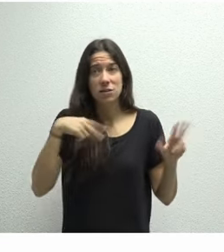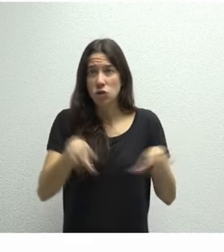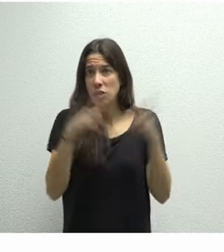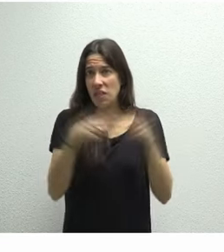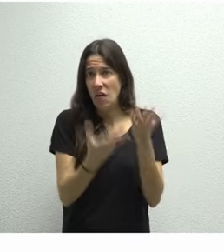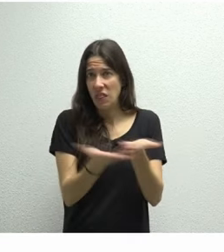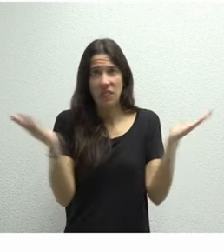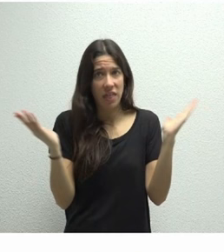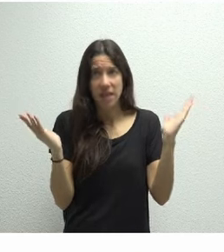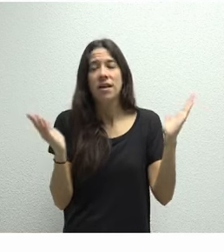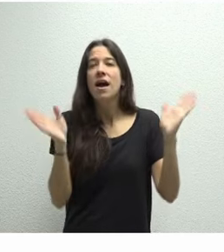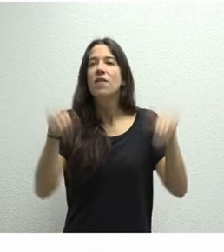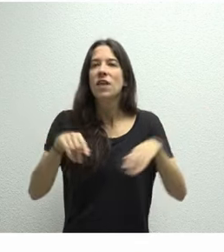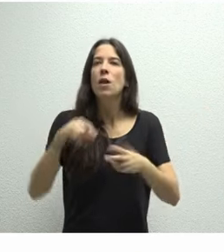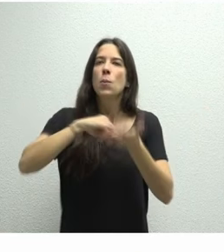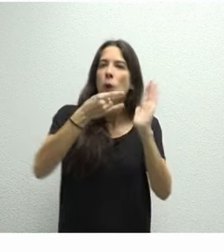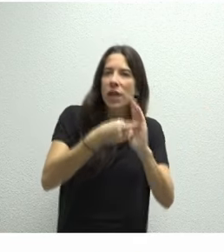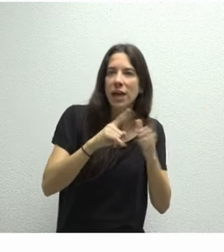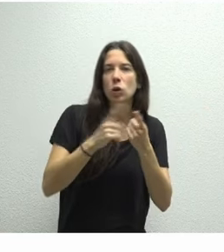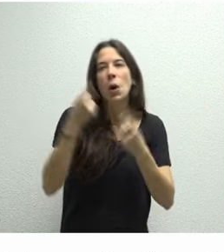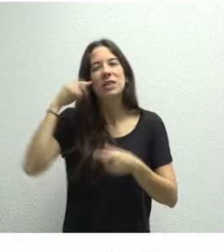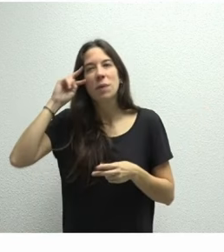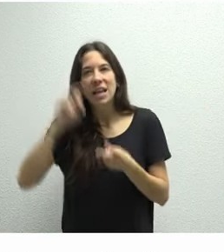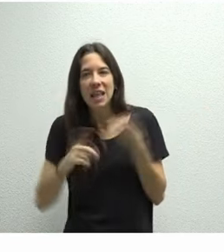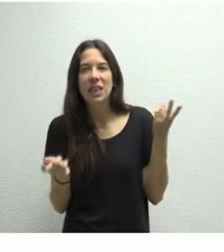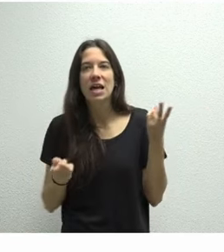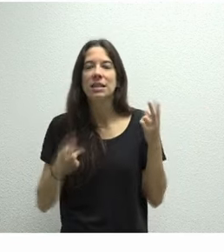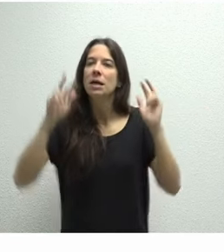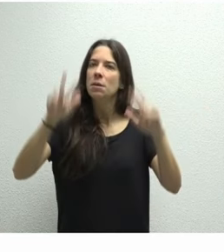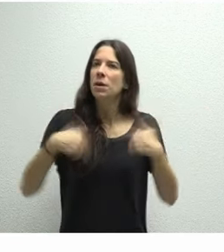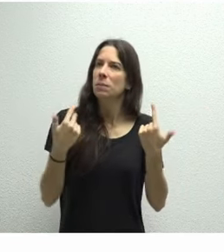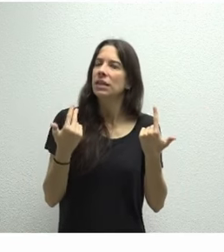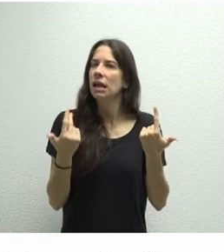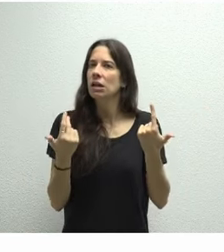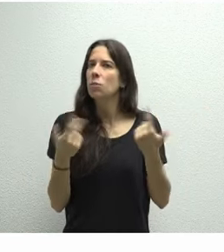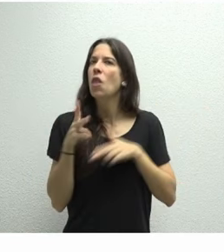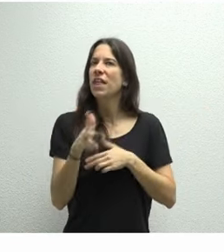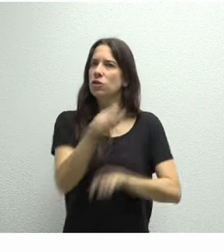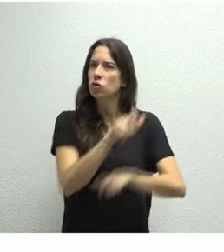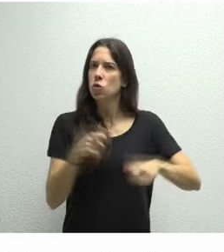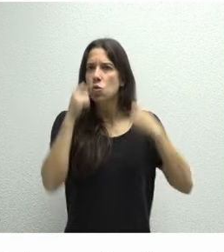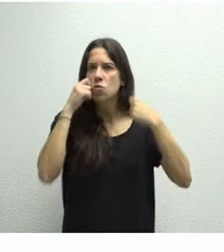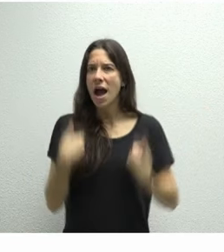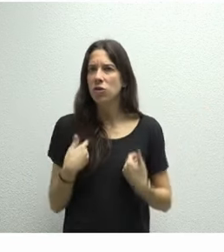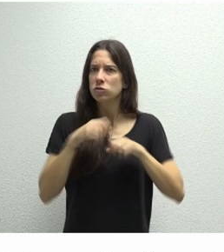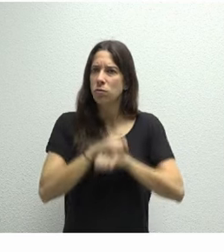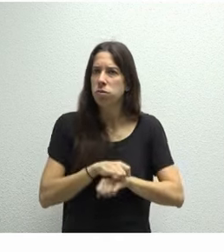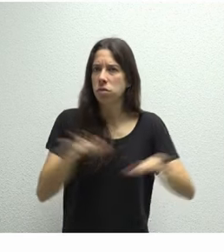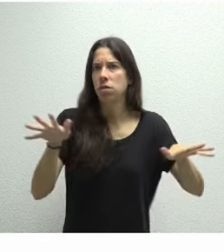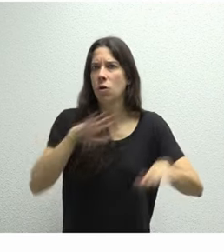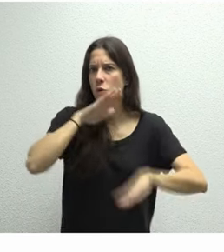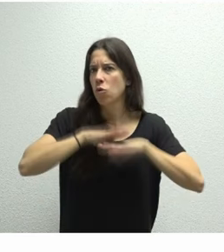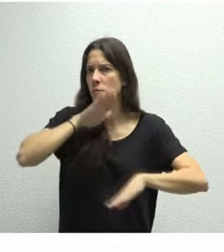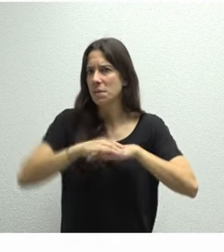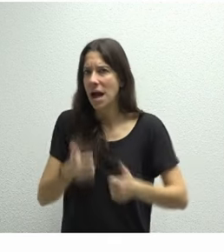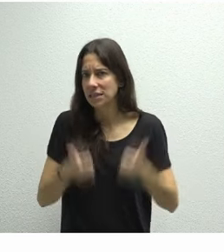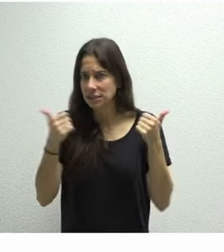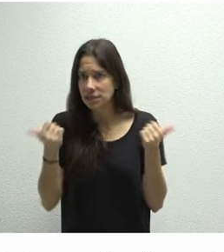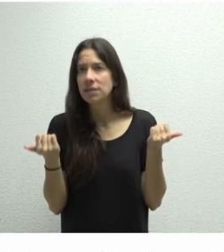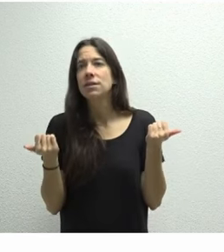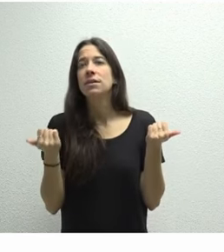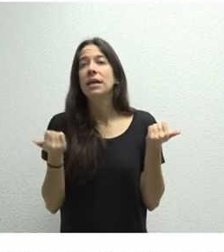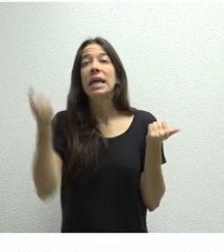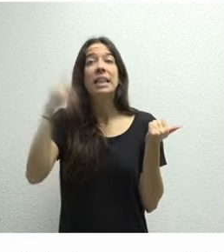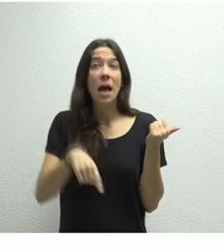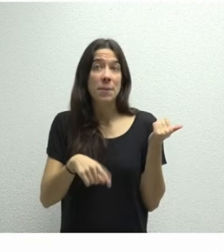experiencias es unas experiencias que permiten expandir eh los derechos humanos y como bien sabemos no